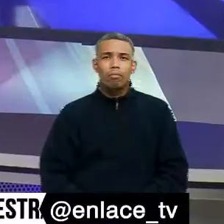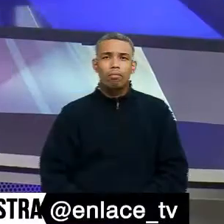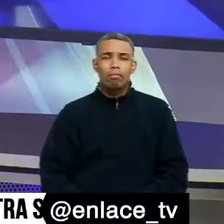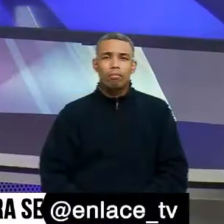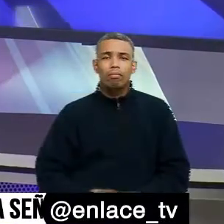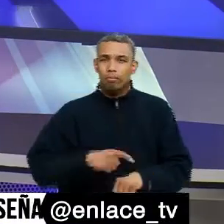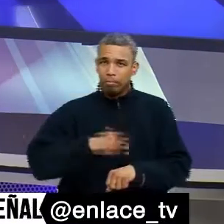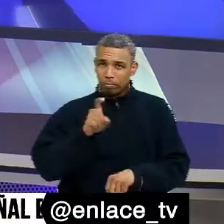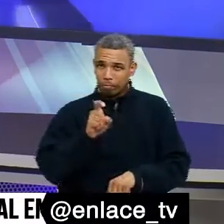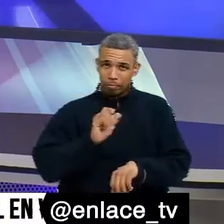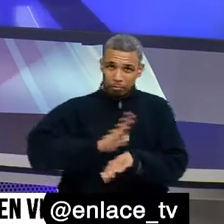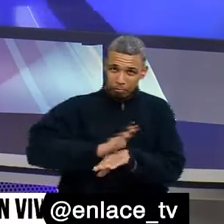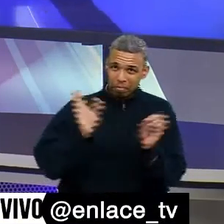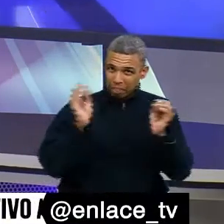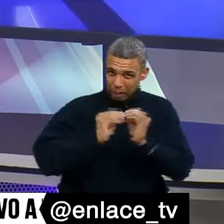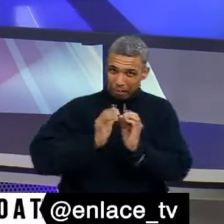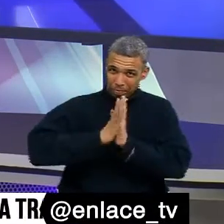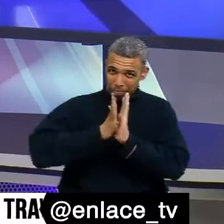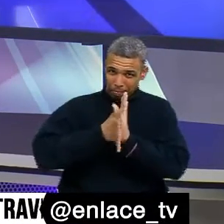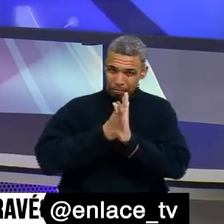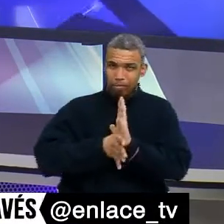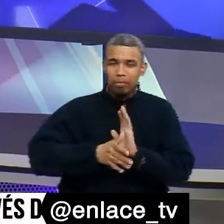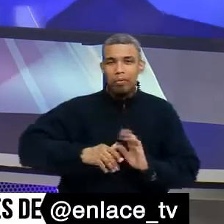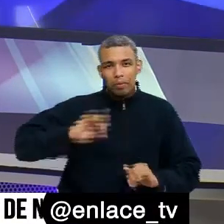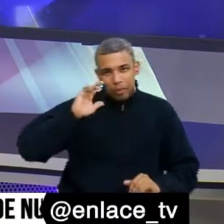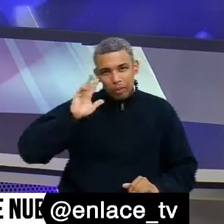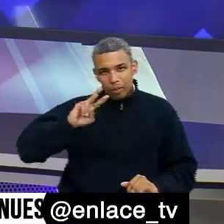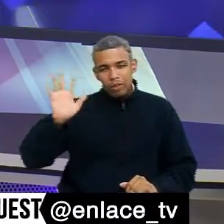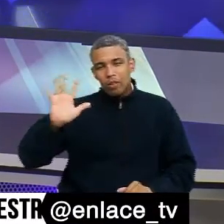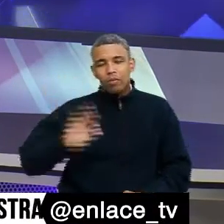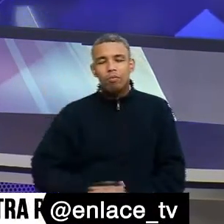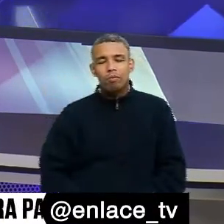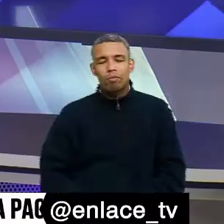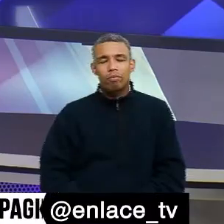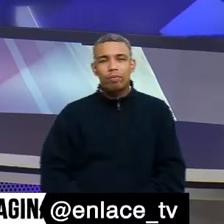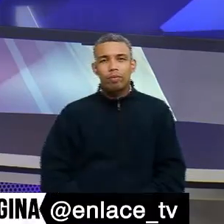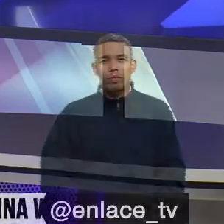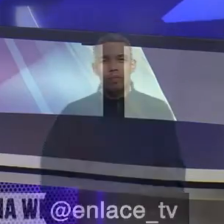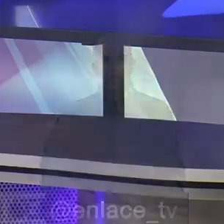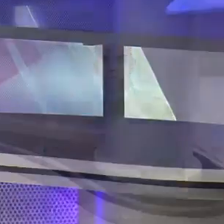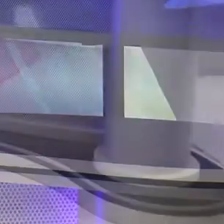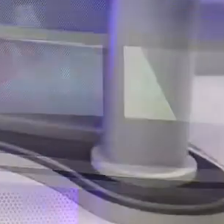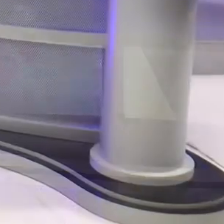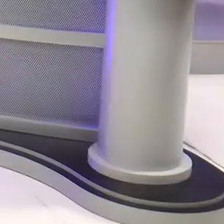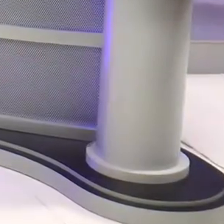las 6 en punto de la tarde con más de lo que usted quiere ver. Enlace Noticias. Feliz tarde para todos.